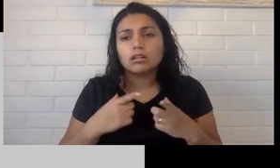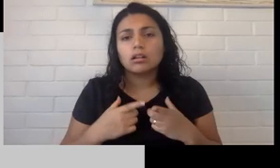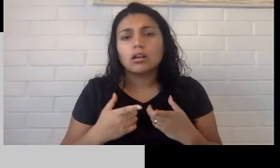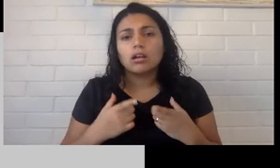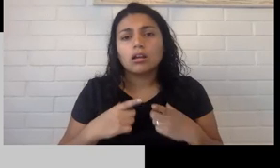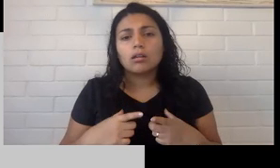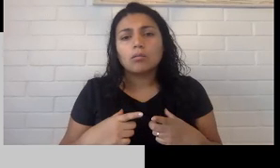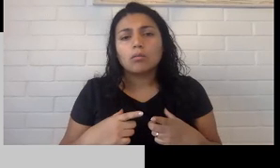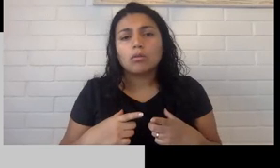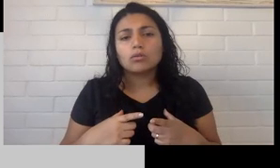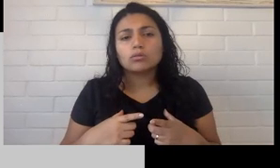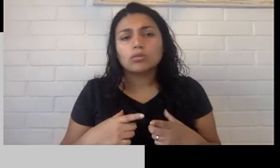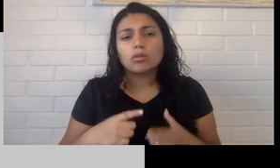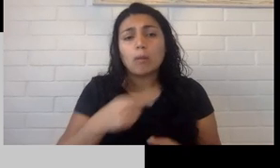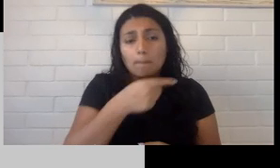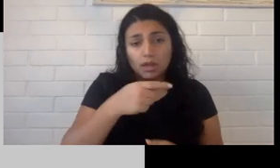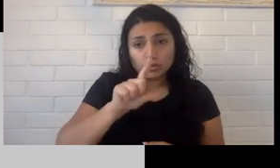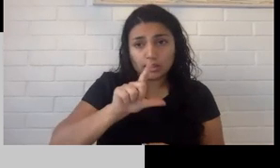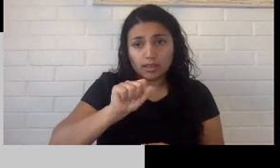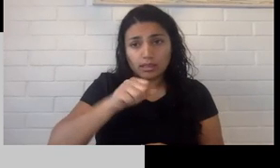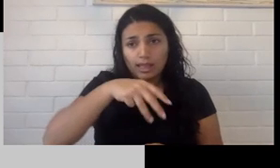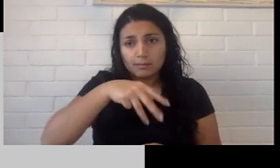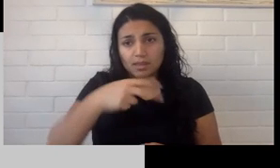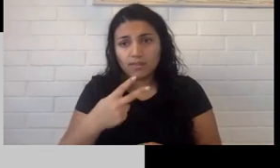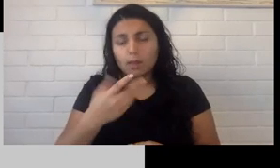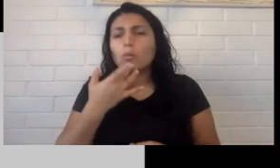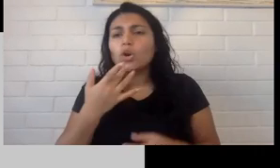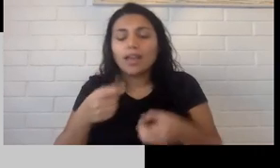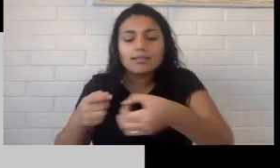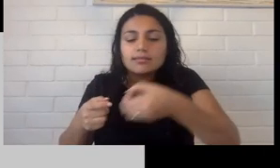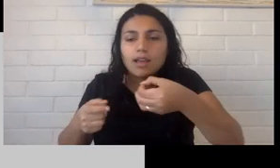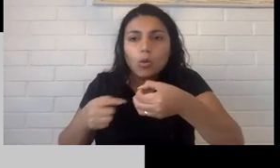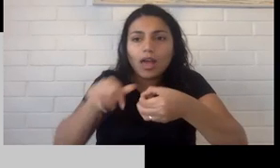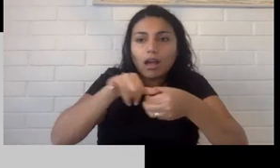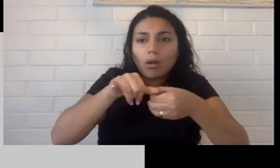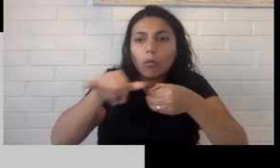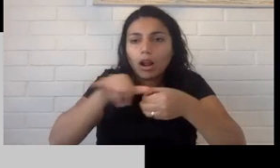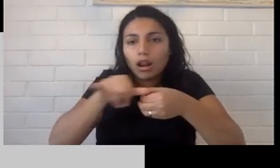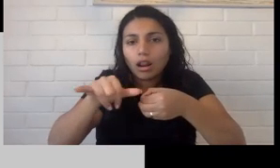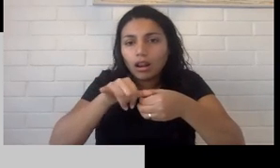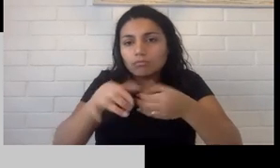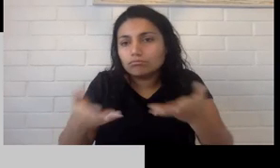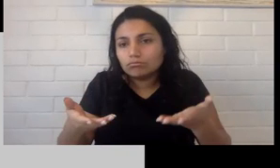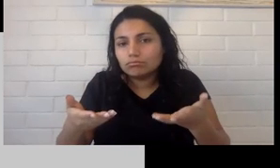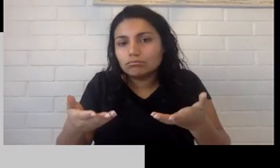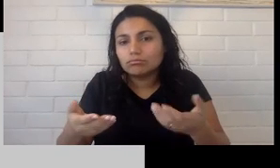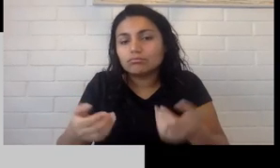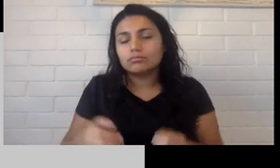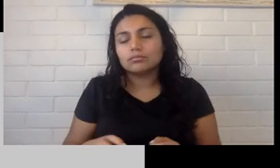se está en una situación de equilibrio. Y la situación de equilibrio está representada por